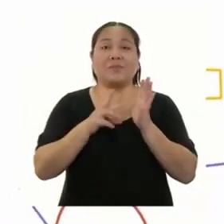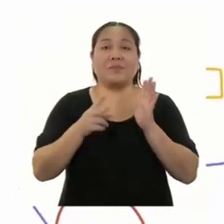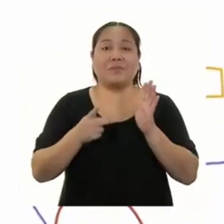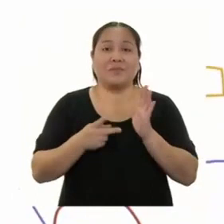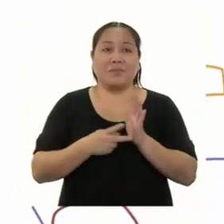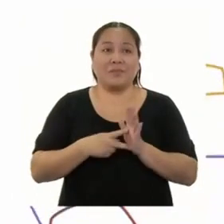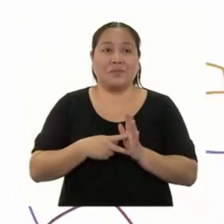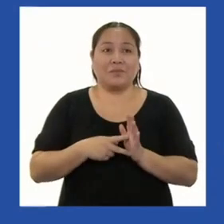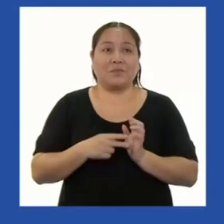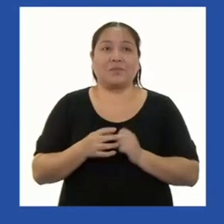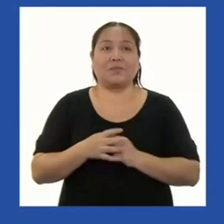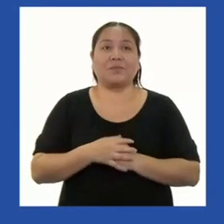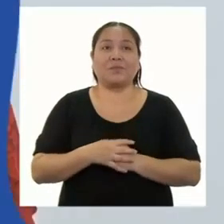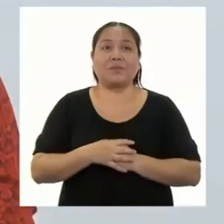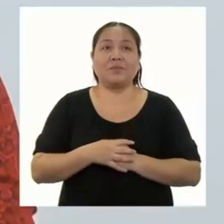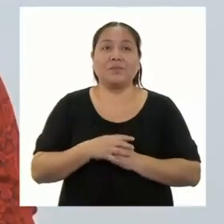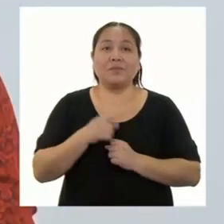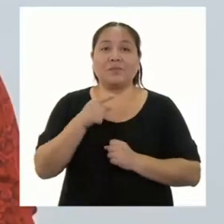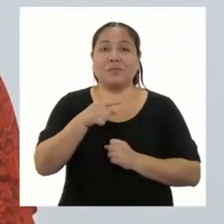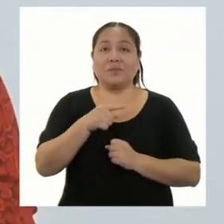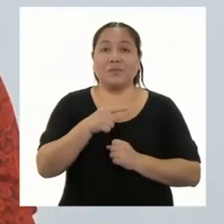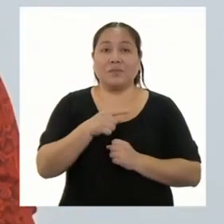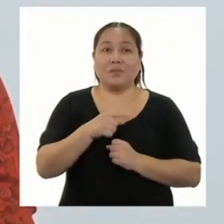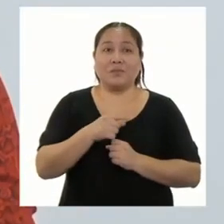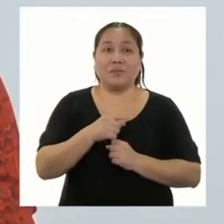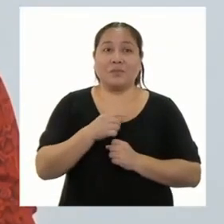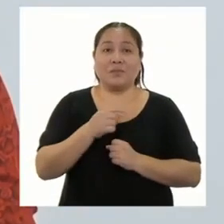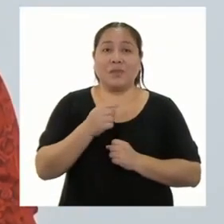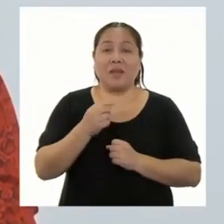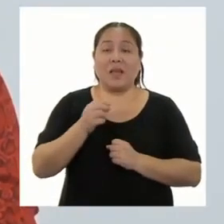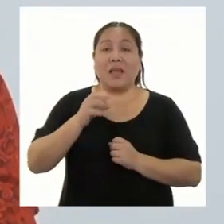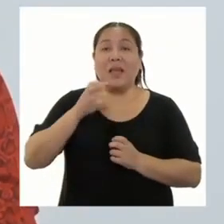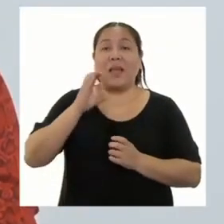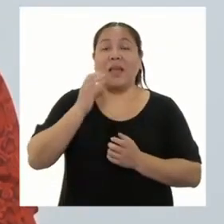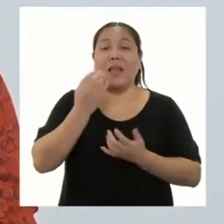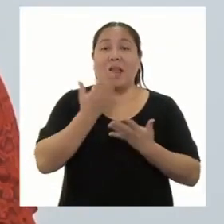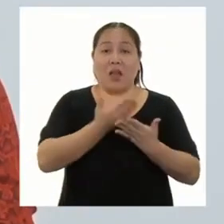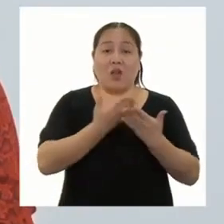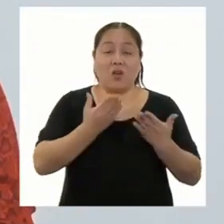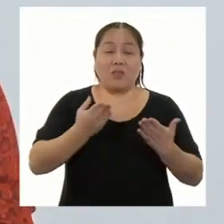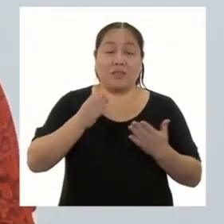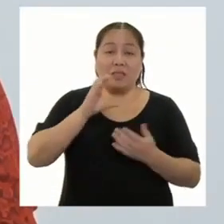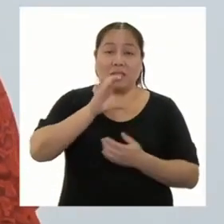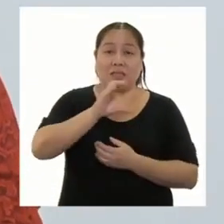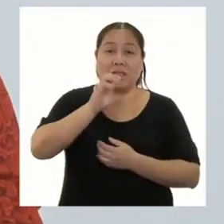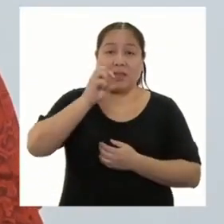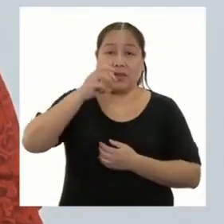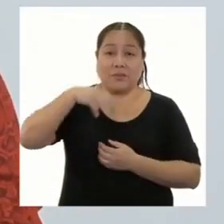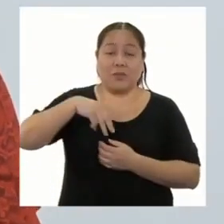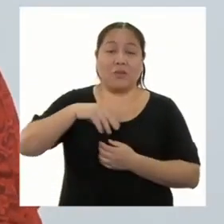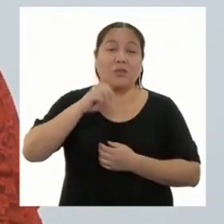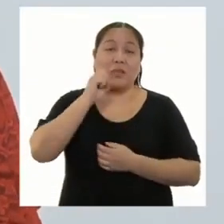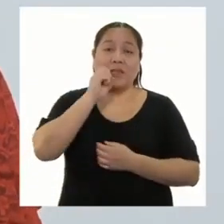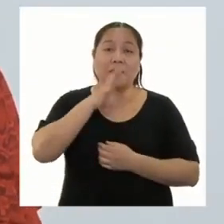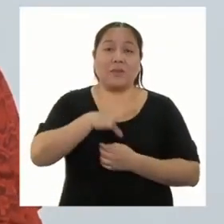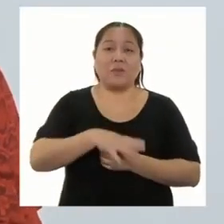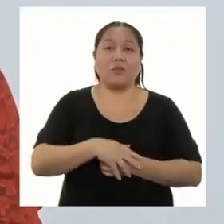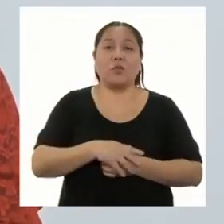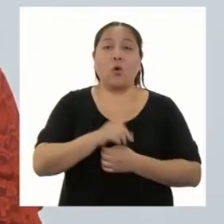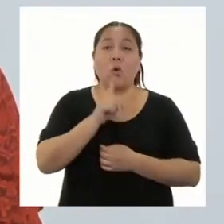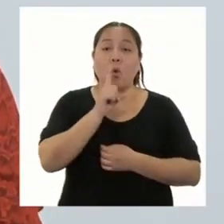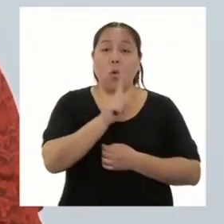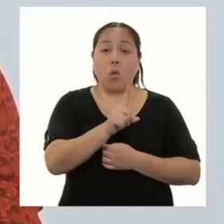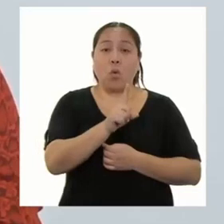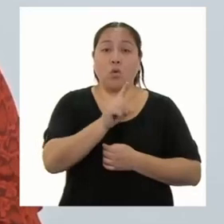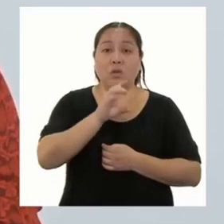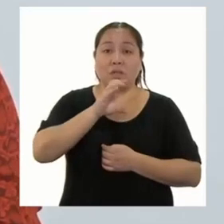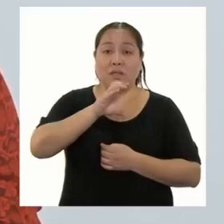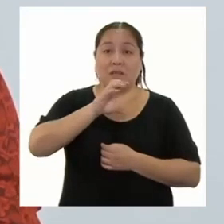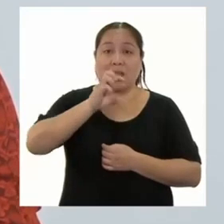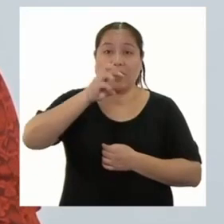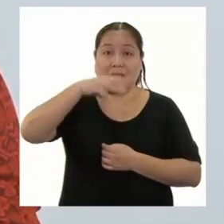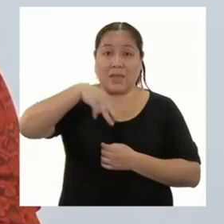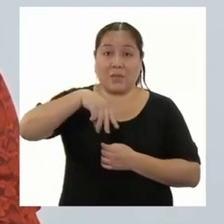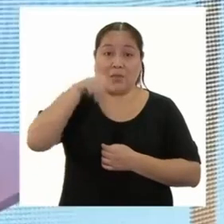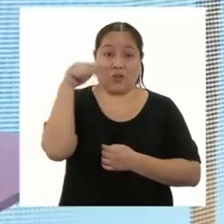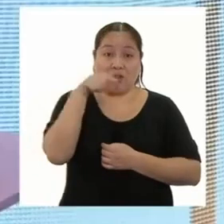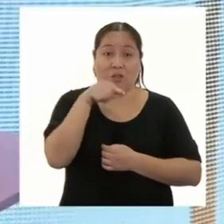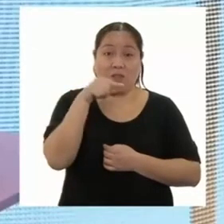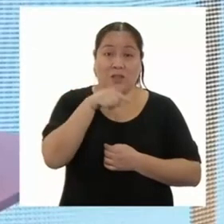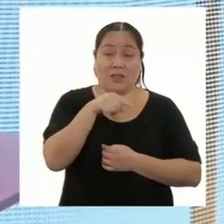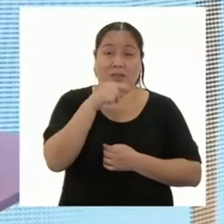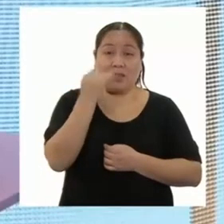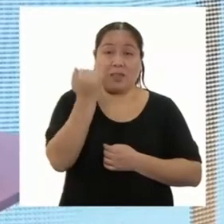que en el caso que el objeto sea medido en centímetros, podemos decir que 1 centímetro en el